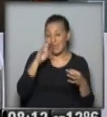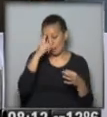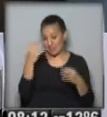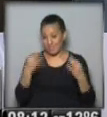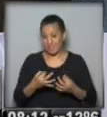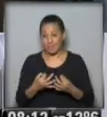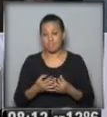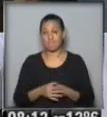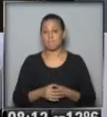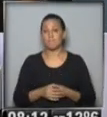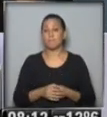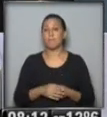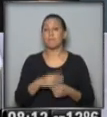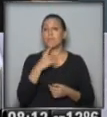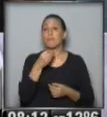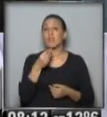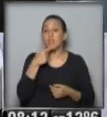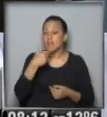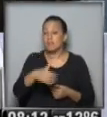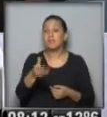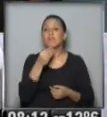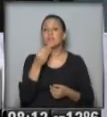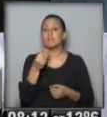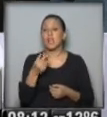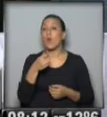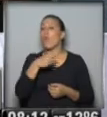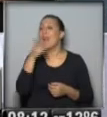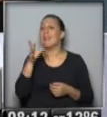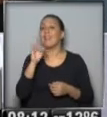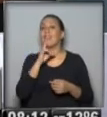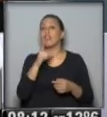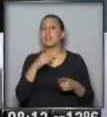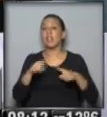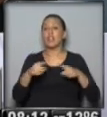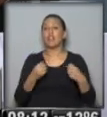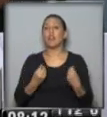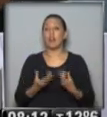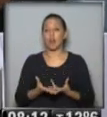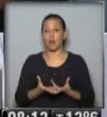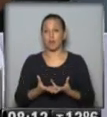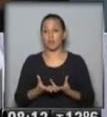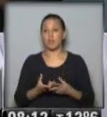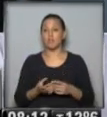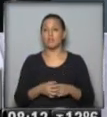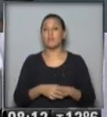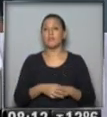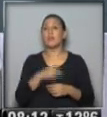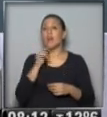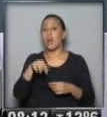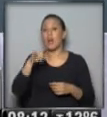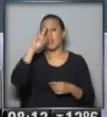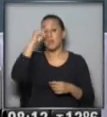digo que queda de aquí al futuro para cualquier entrenador así que imagina si en el cuadro de situación en el que vive